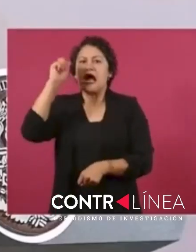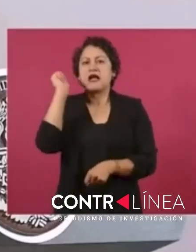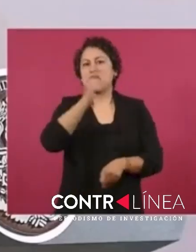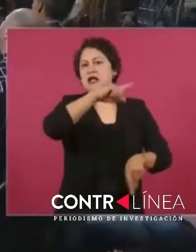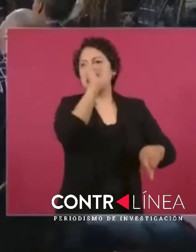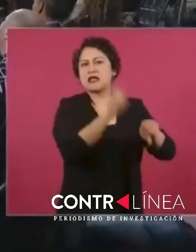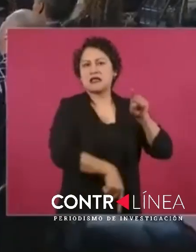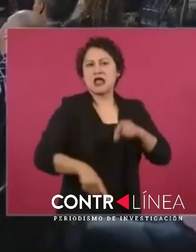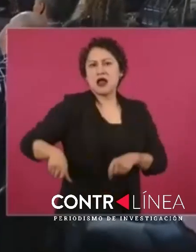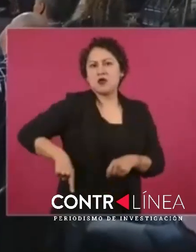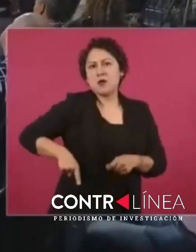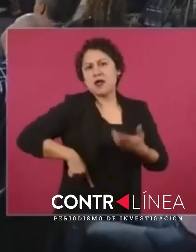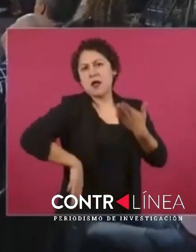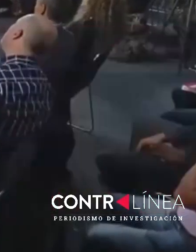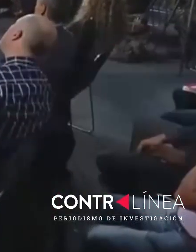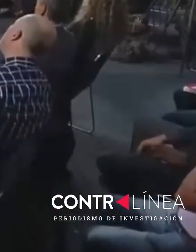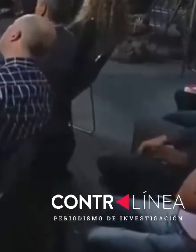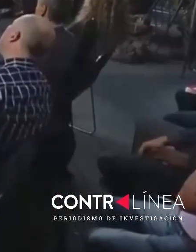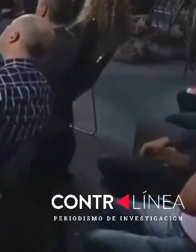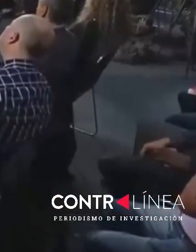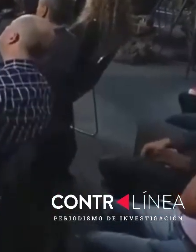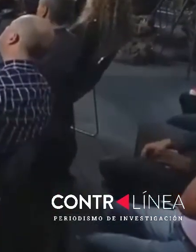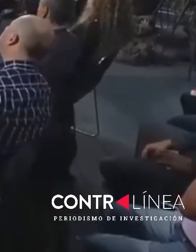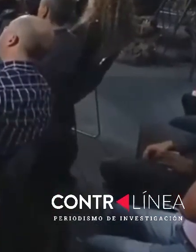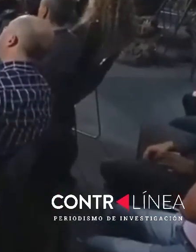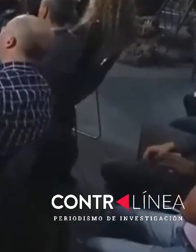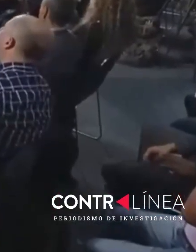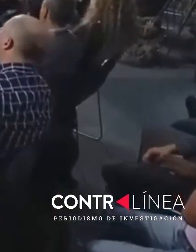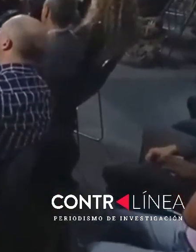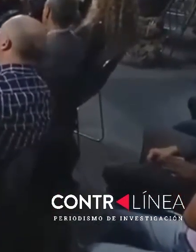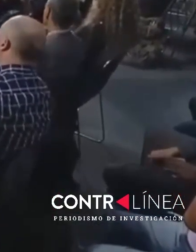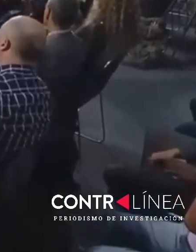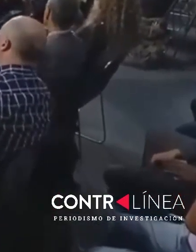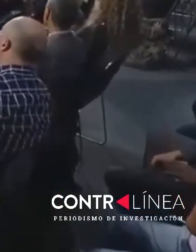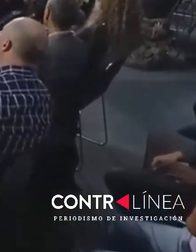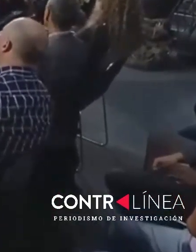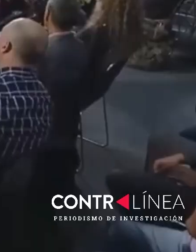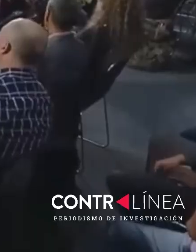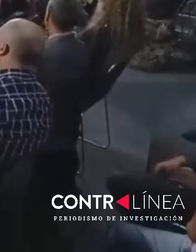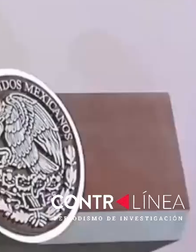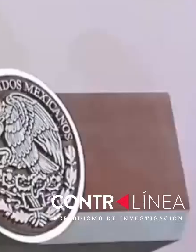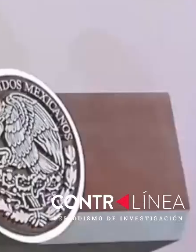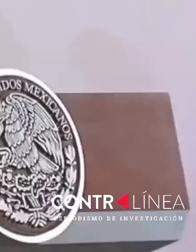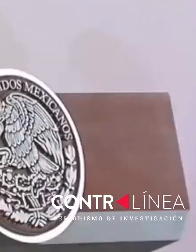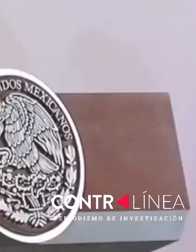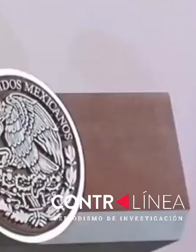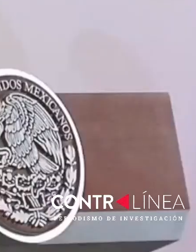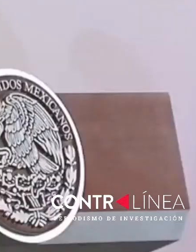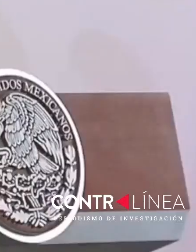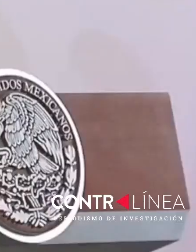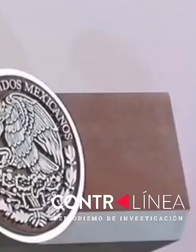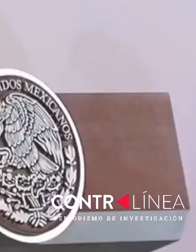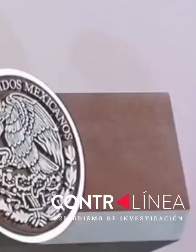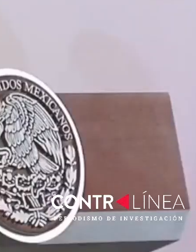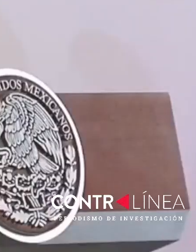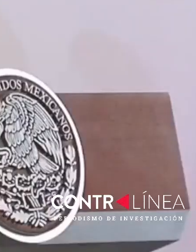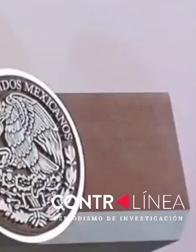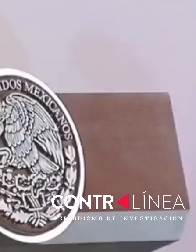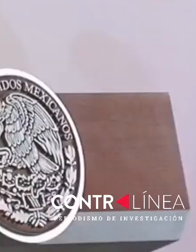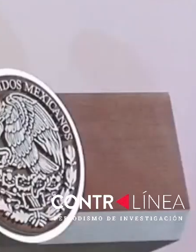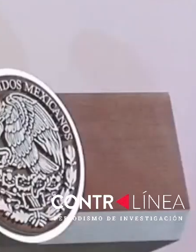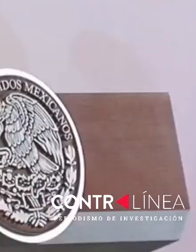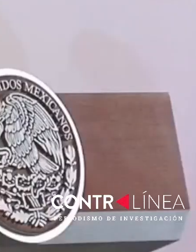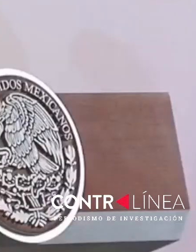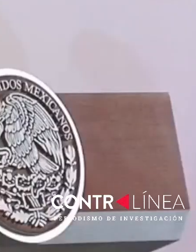lanza granaderos o policías y soldados contra la población, sino también acompañado de sus corifeos que silenciaban sus